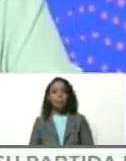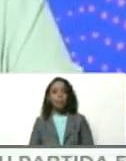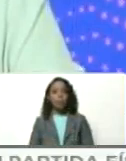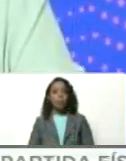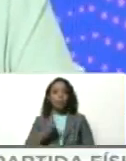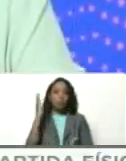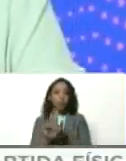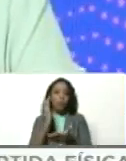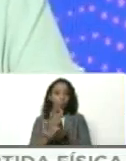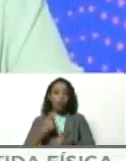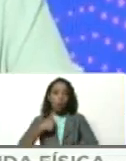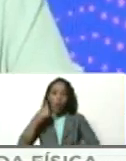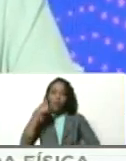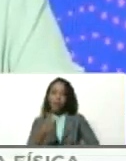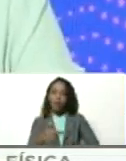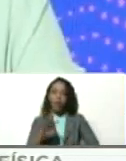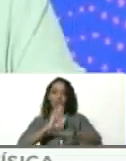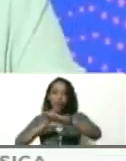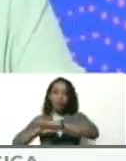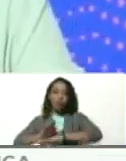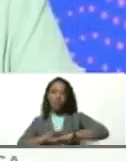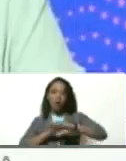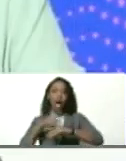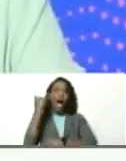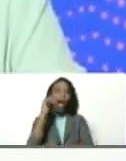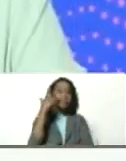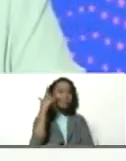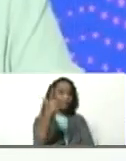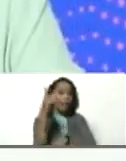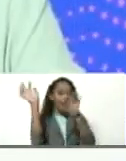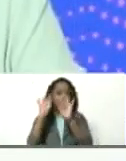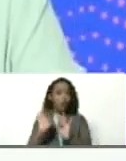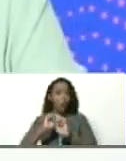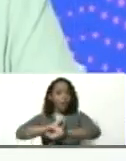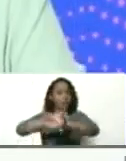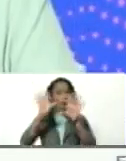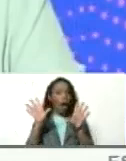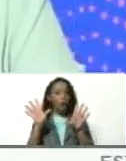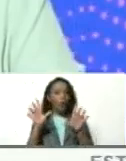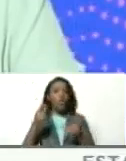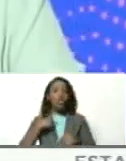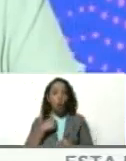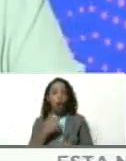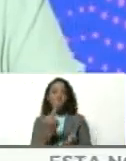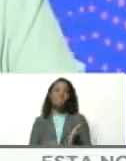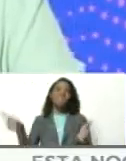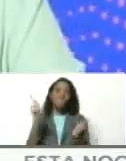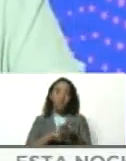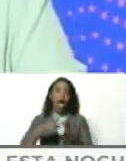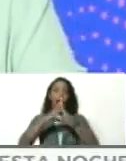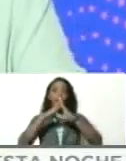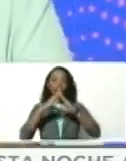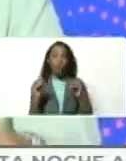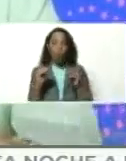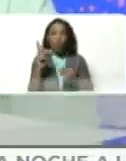Siempre les diré, hay tres elementos clave, y se lo repito a todos y a